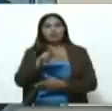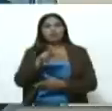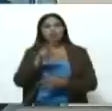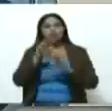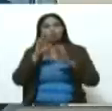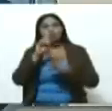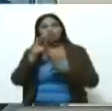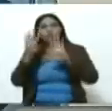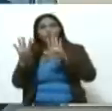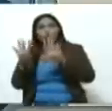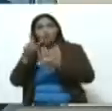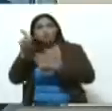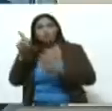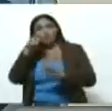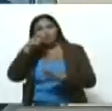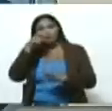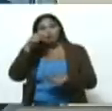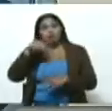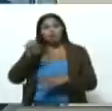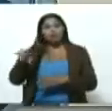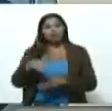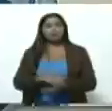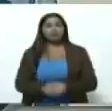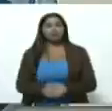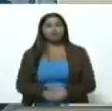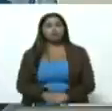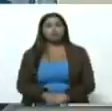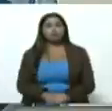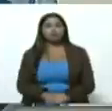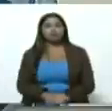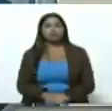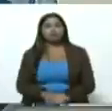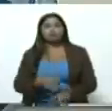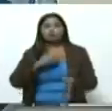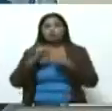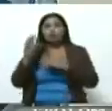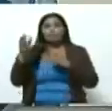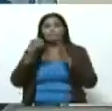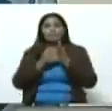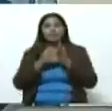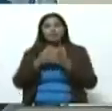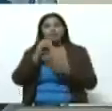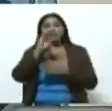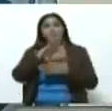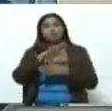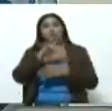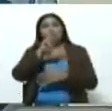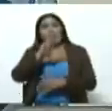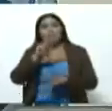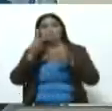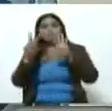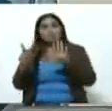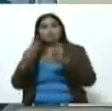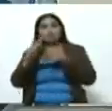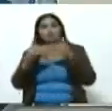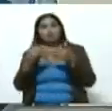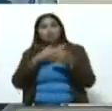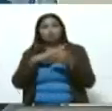1.309 funcionarios de seguridad del Estado. Han sido acusados 1.527, de los